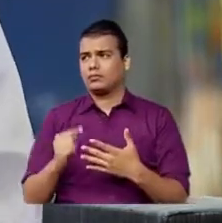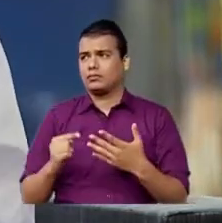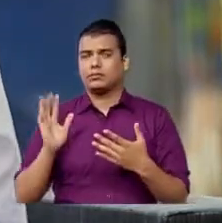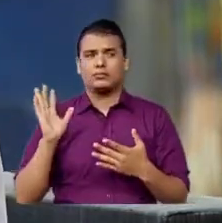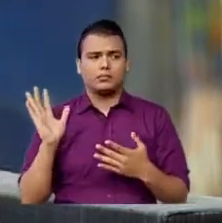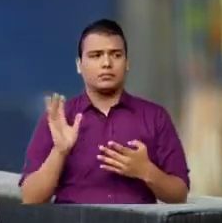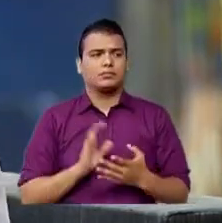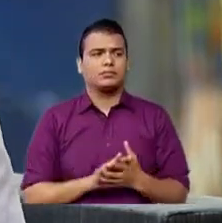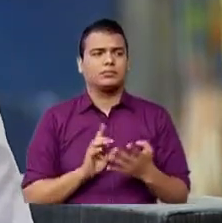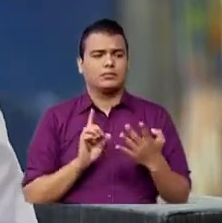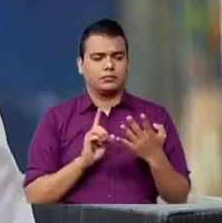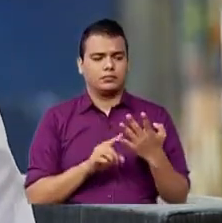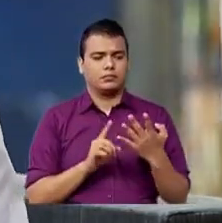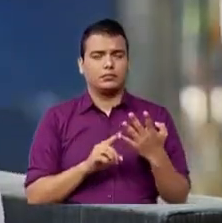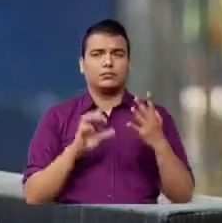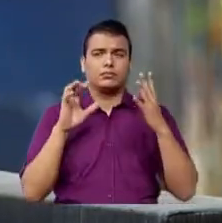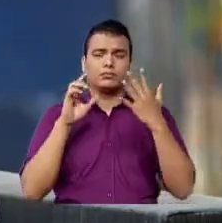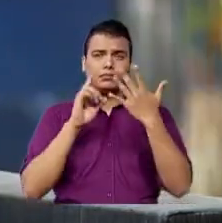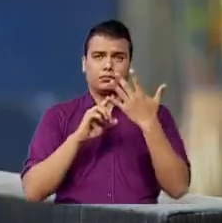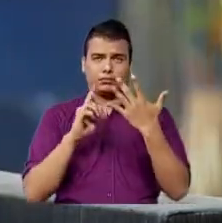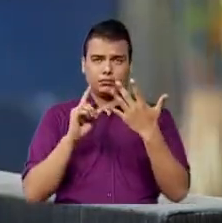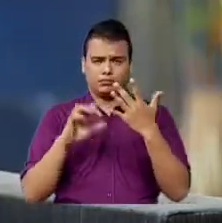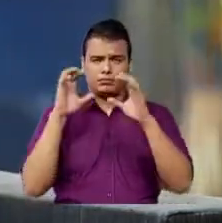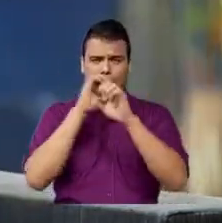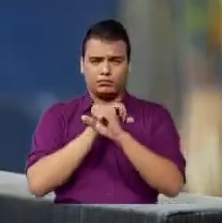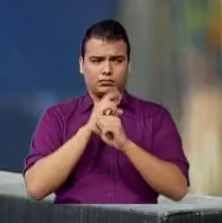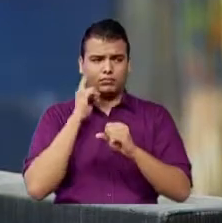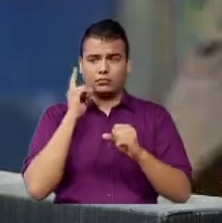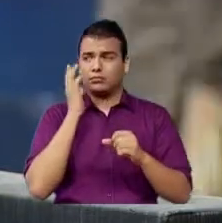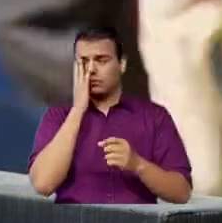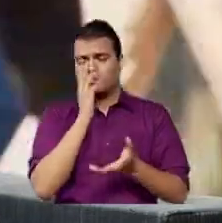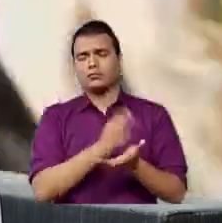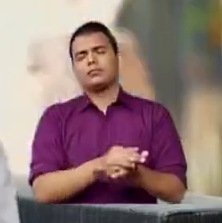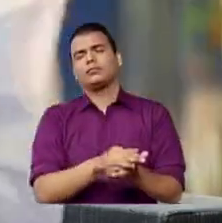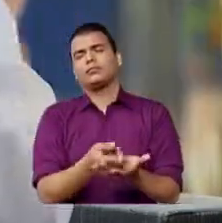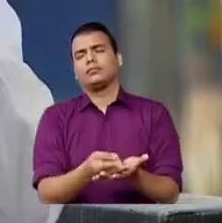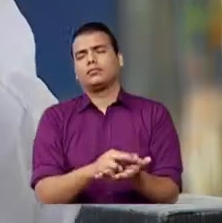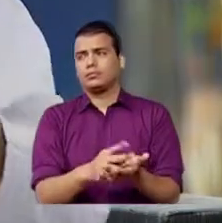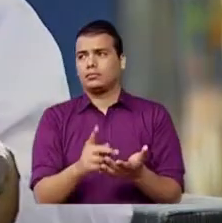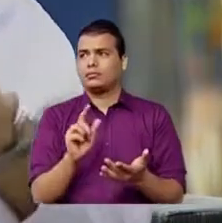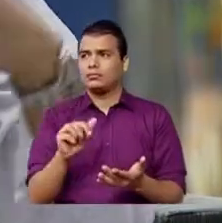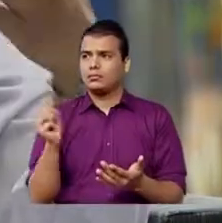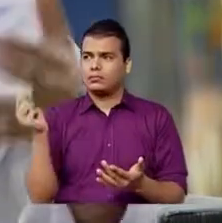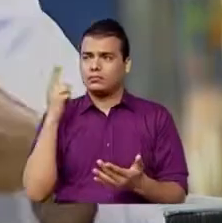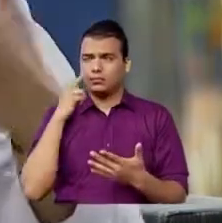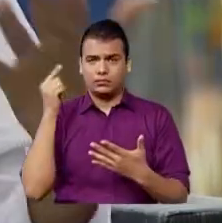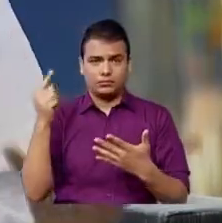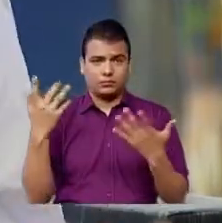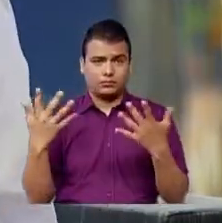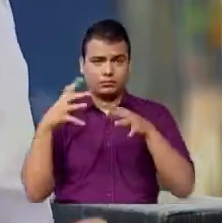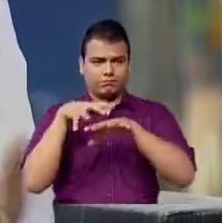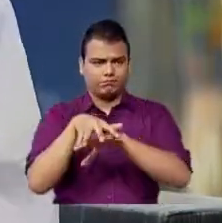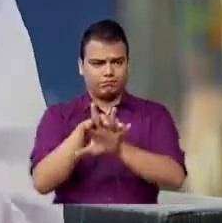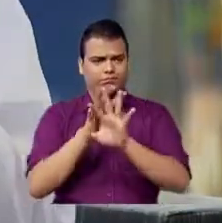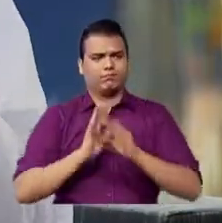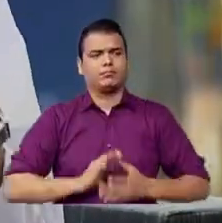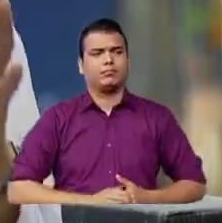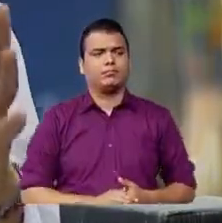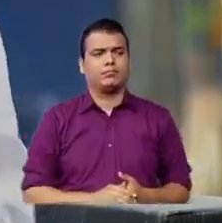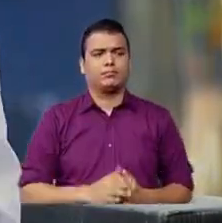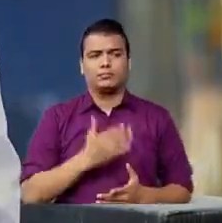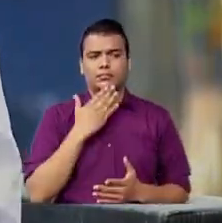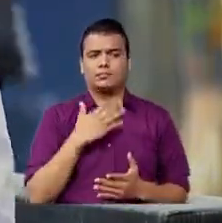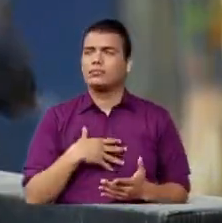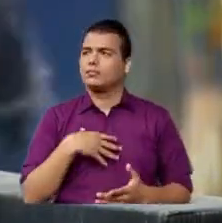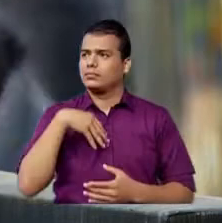estrella de Belén. Ya en la noche, lo que hablábamos, no duermo bien, no tengo sueño reparador, la vena sativa, el hipericum y nuevamente la valeriana. Entonces ya viene